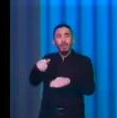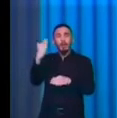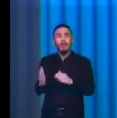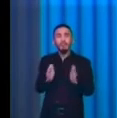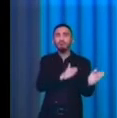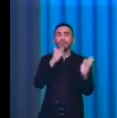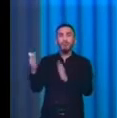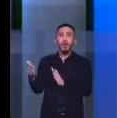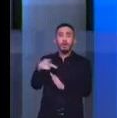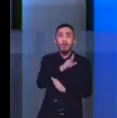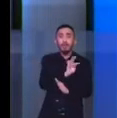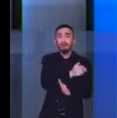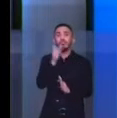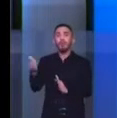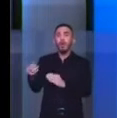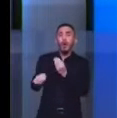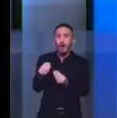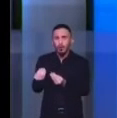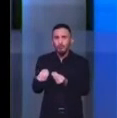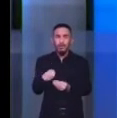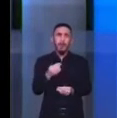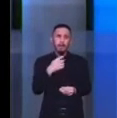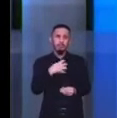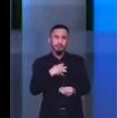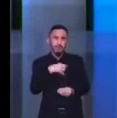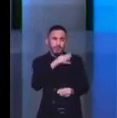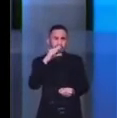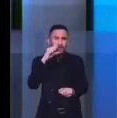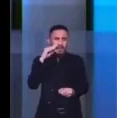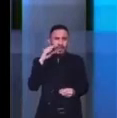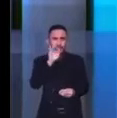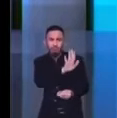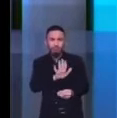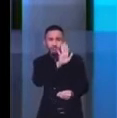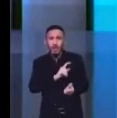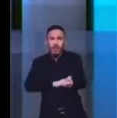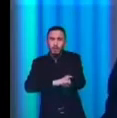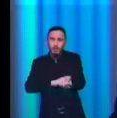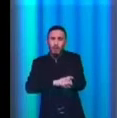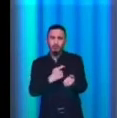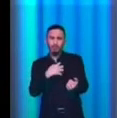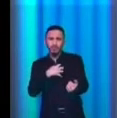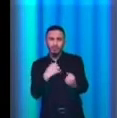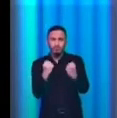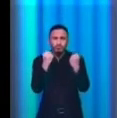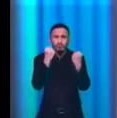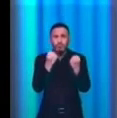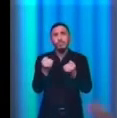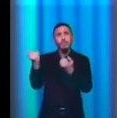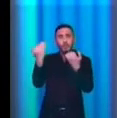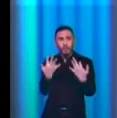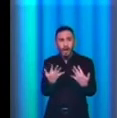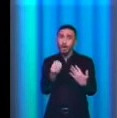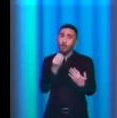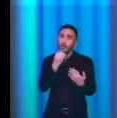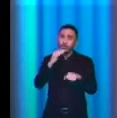o ploteados con la foto, el rostro de los candidatos. Eso sí he podido ver, pero no esas clásicas pegatinas que ensucian,